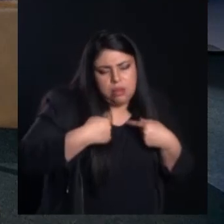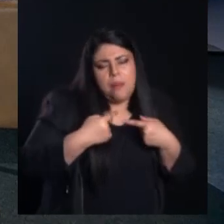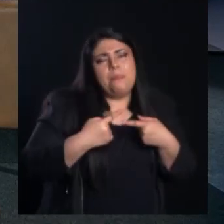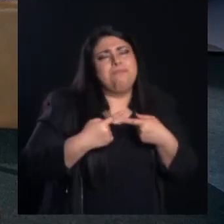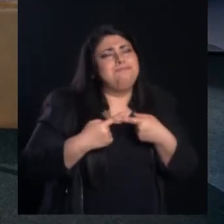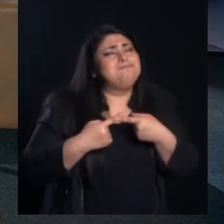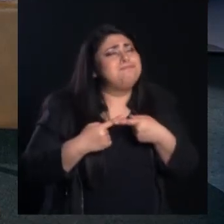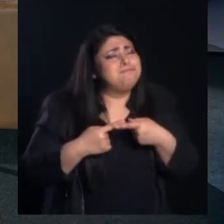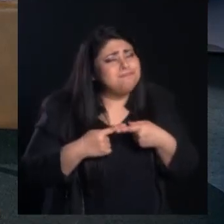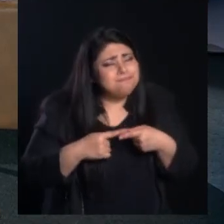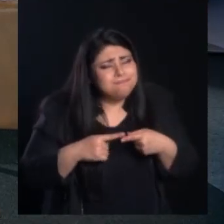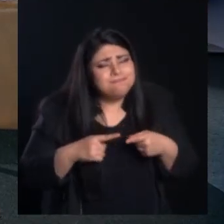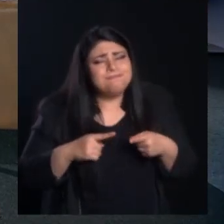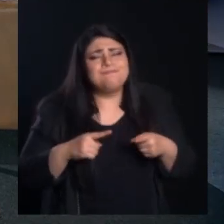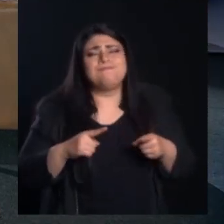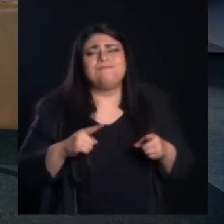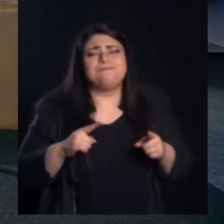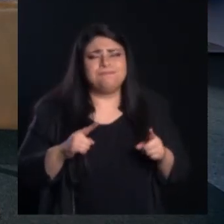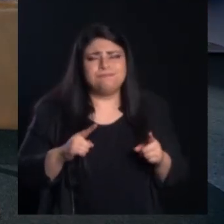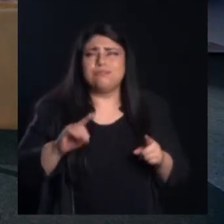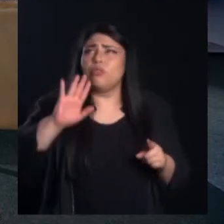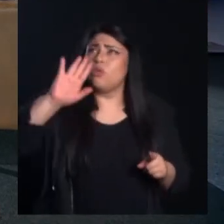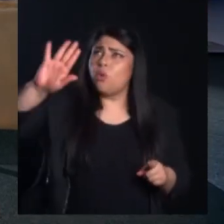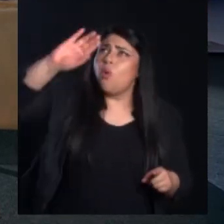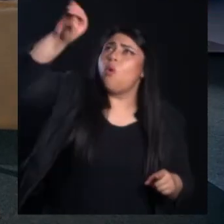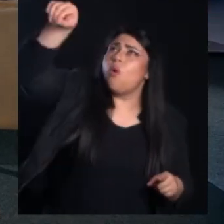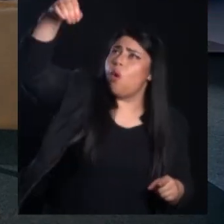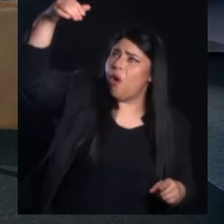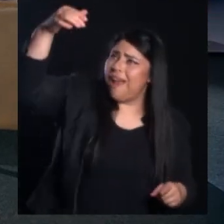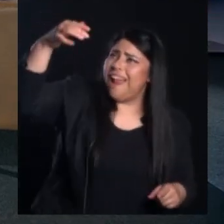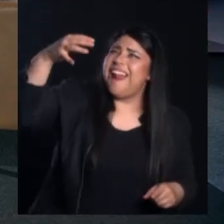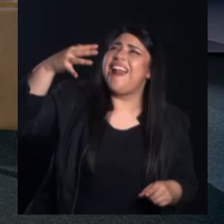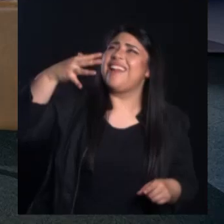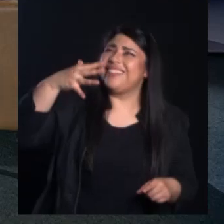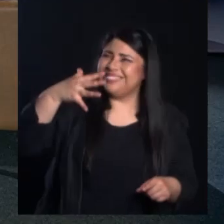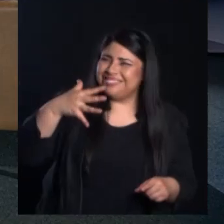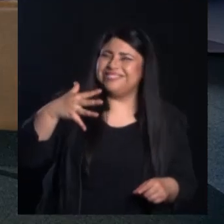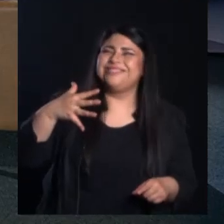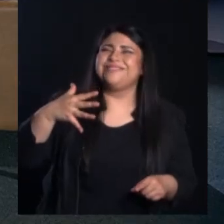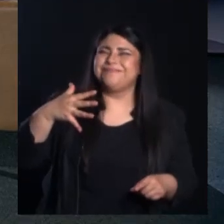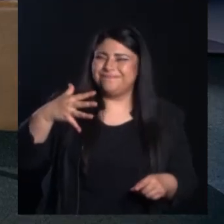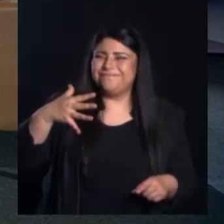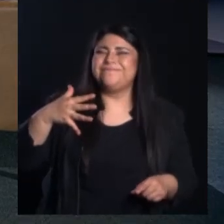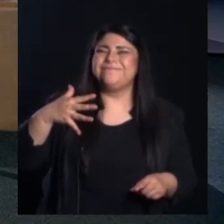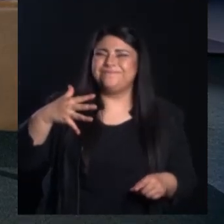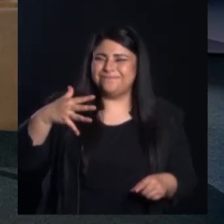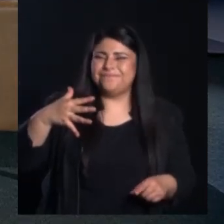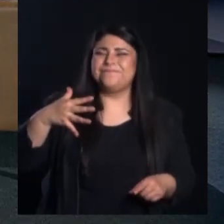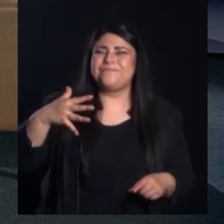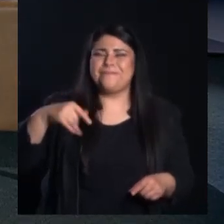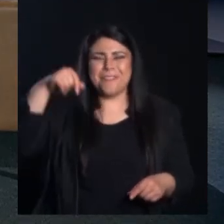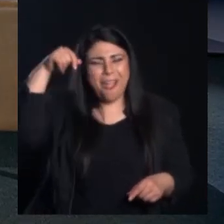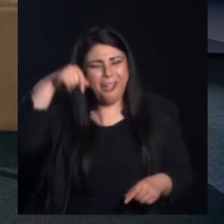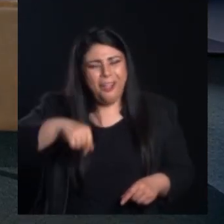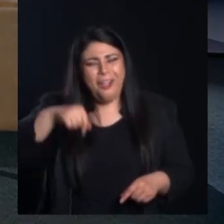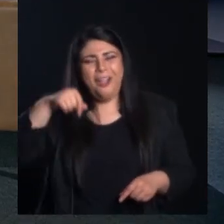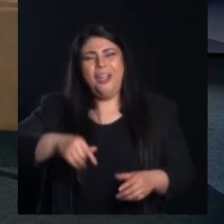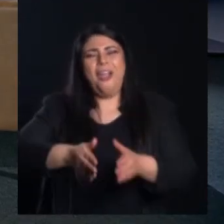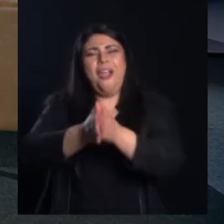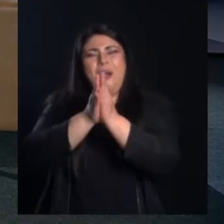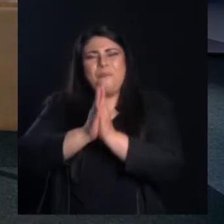personas no nos merecemos tu gracia no merecemos nada de lo que está pasando en nuestras vidas pero señor hoy afirma